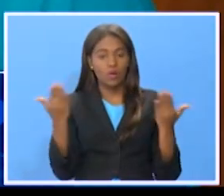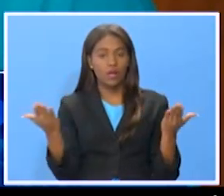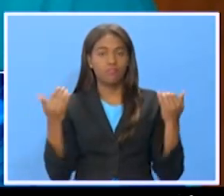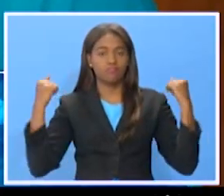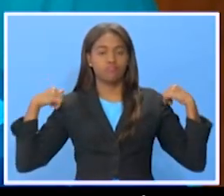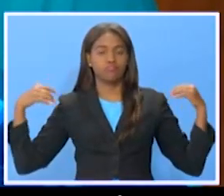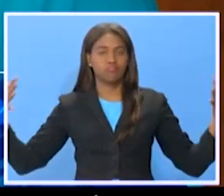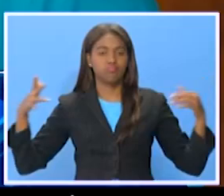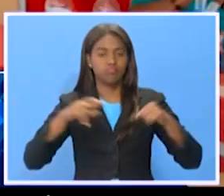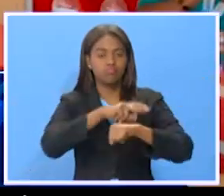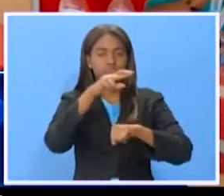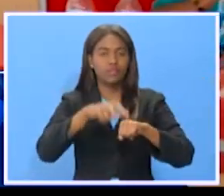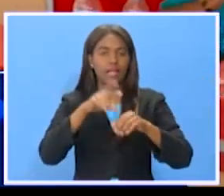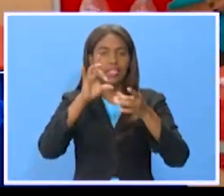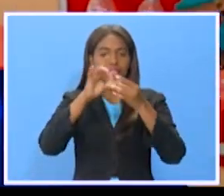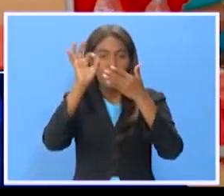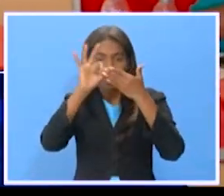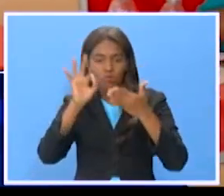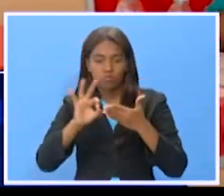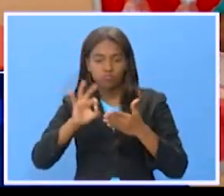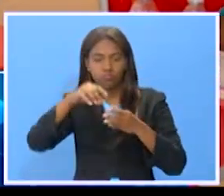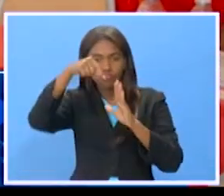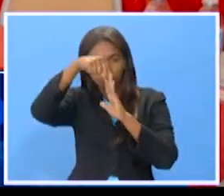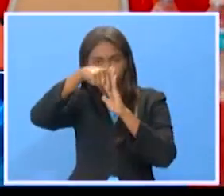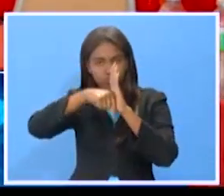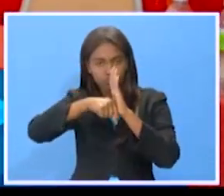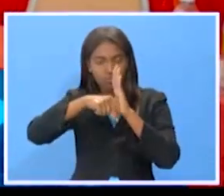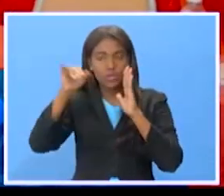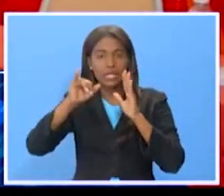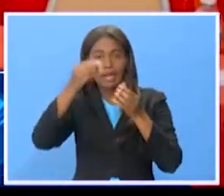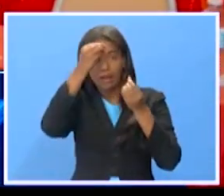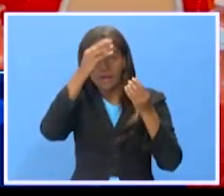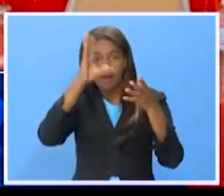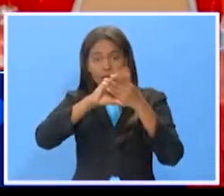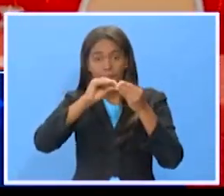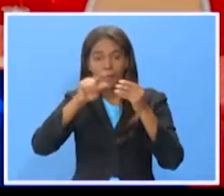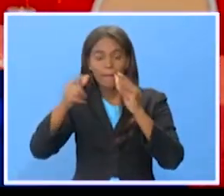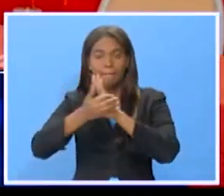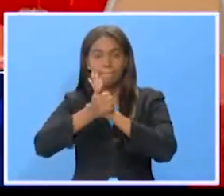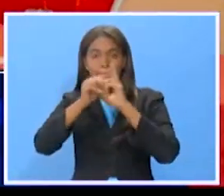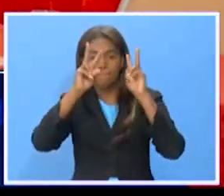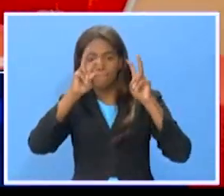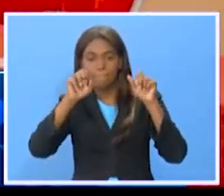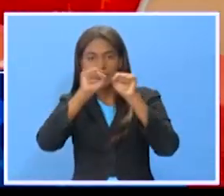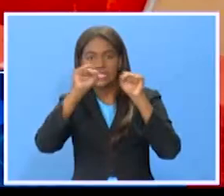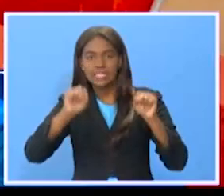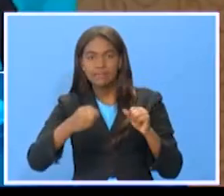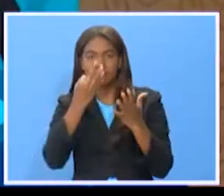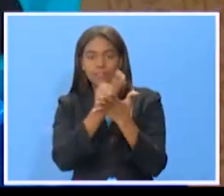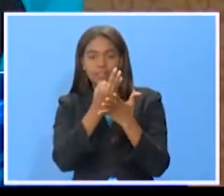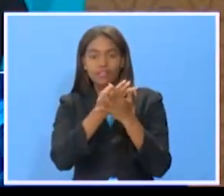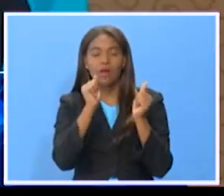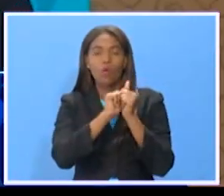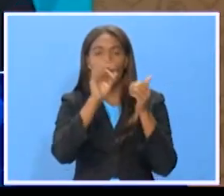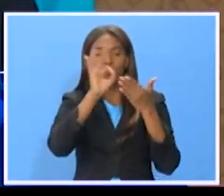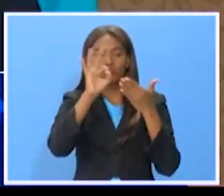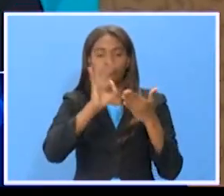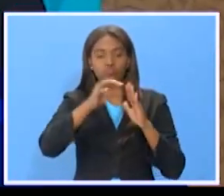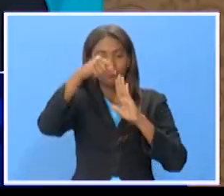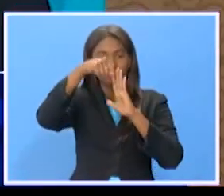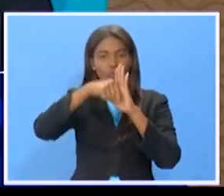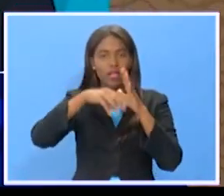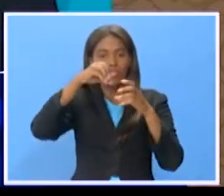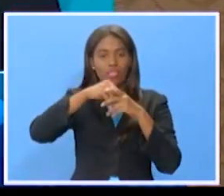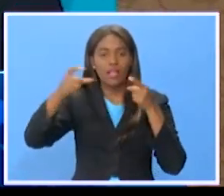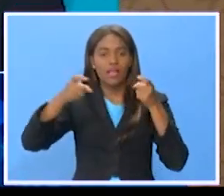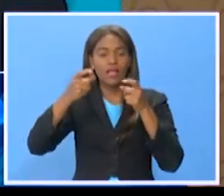Congreso Regional de Auditoría Interna. Fernández, destacado analista financiero junto al director de Auditoría Interna de la